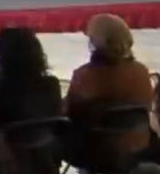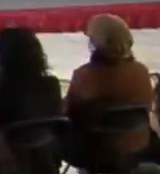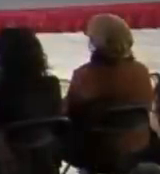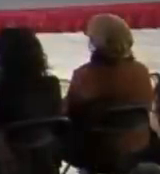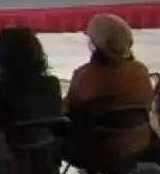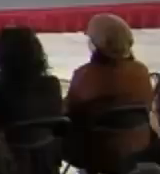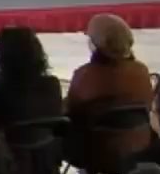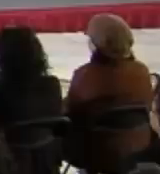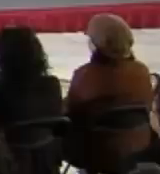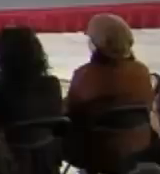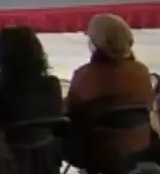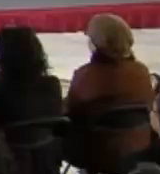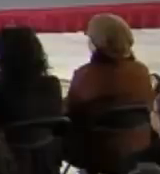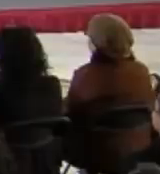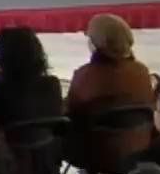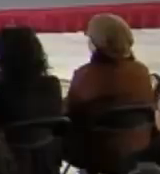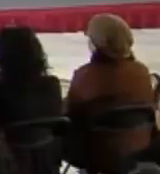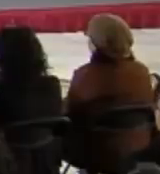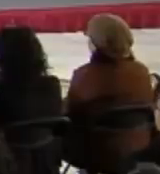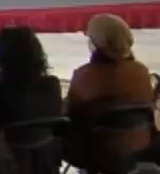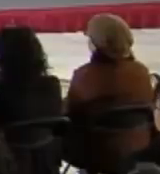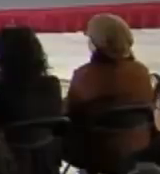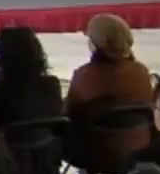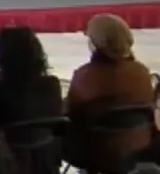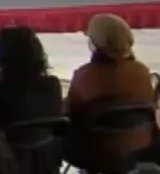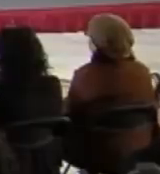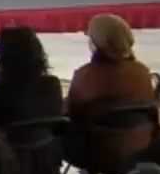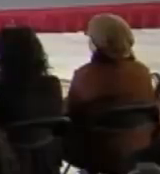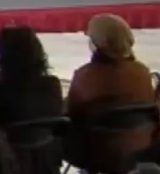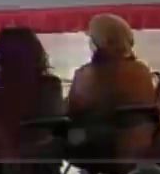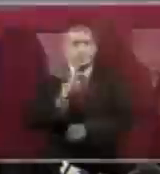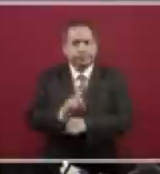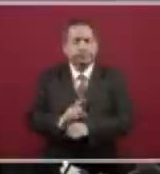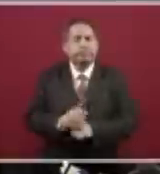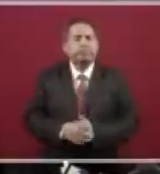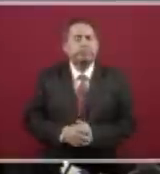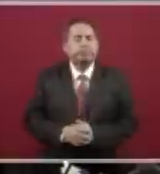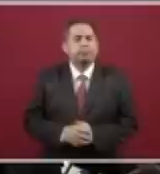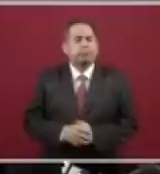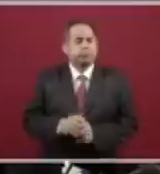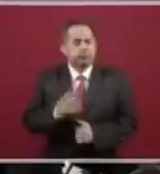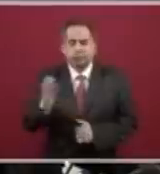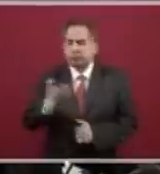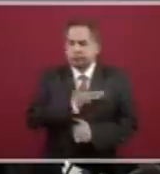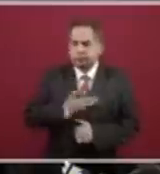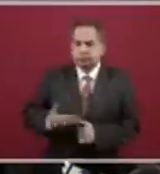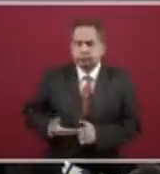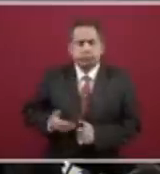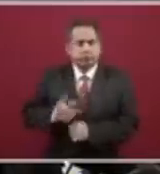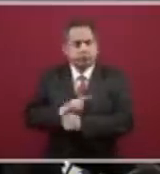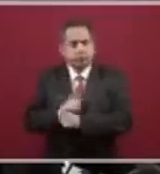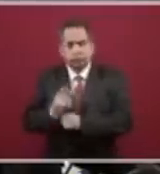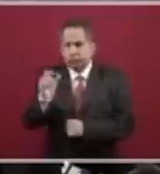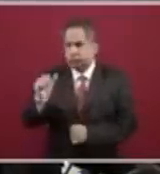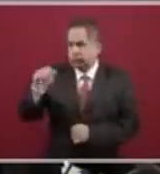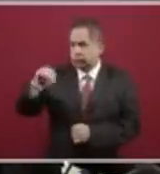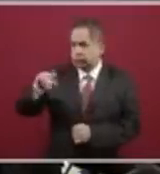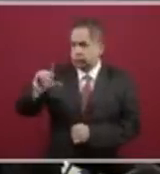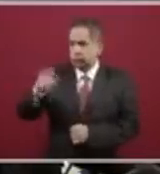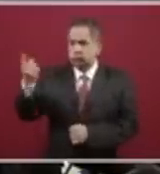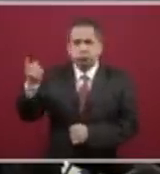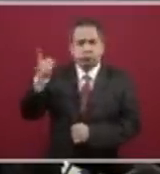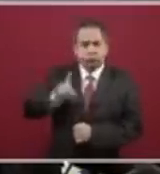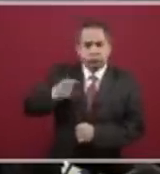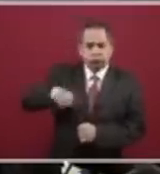buenos días a todos con su permiso señor presidente el señor presidente el licenciado andrés manuel lópez obrador instruyó a que se